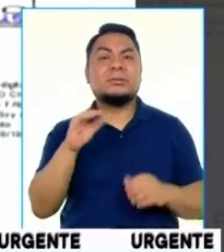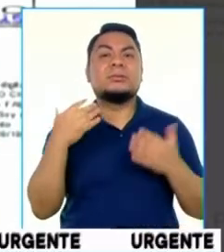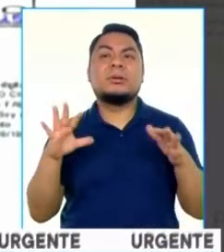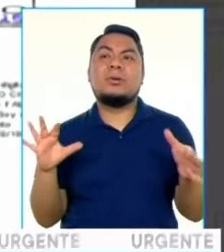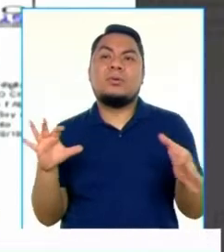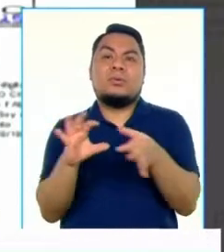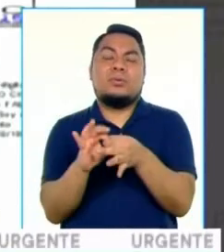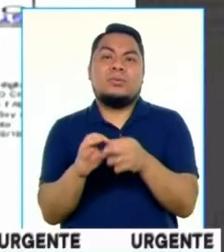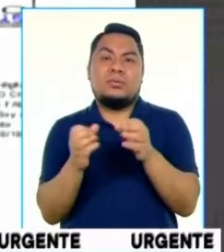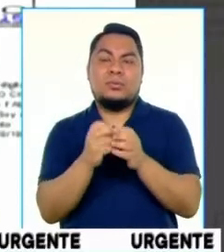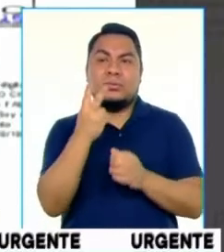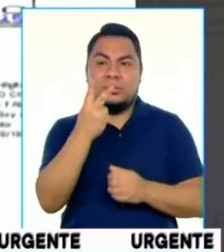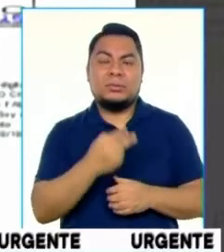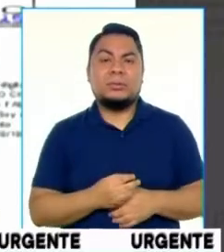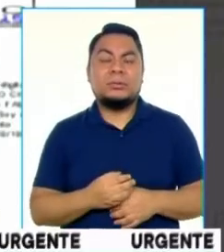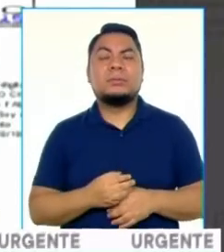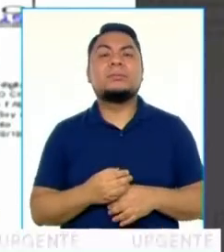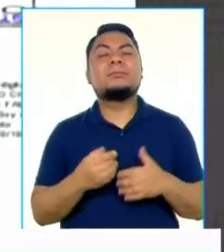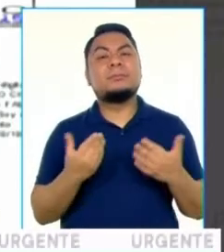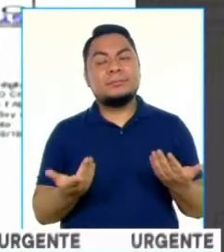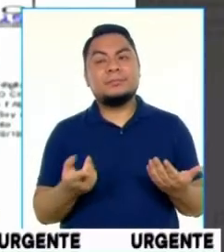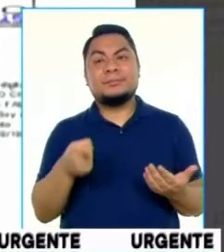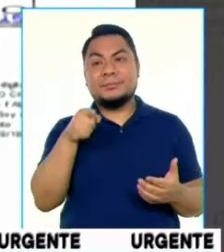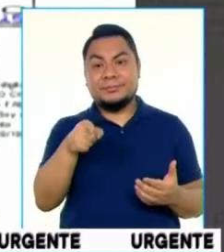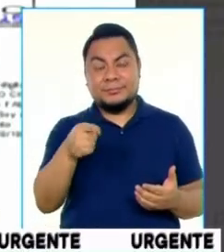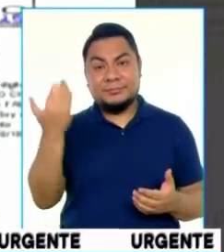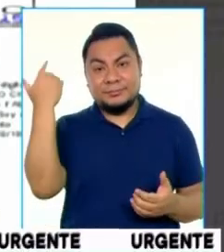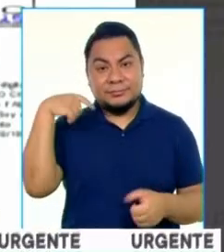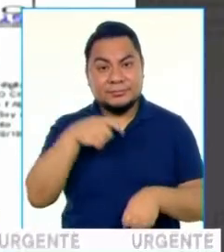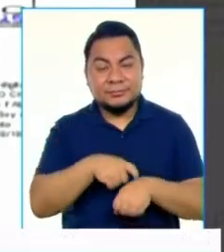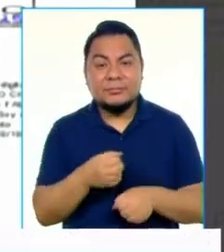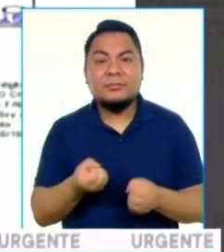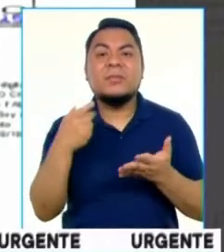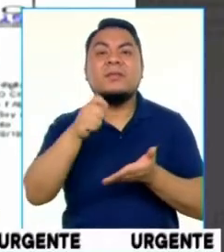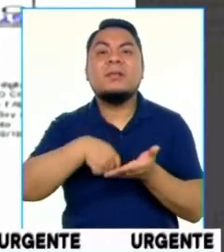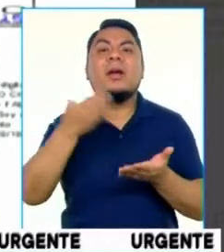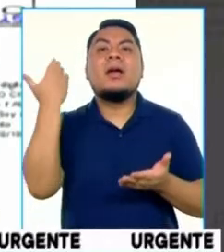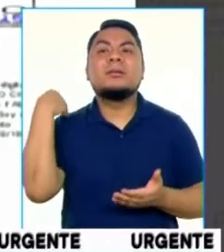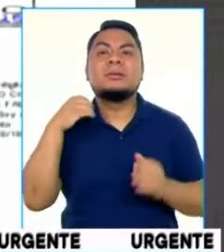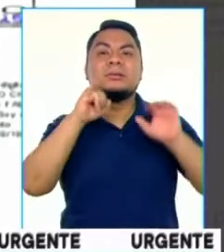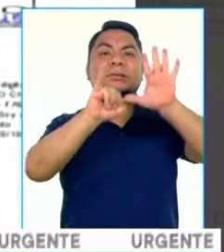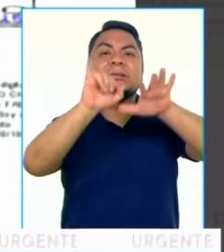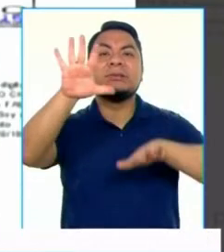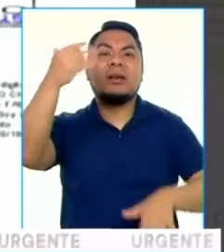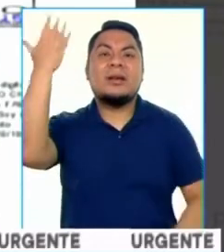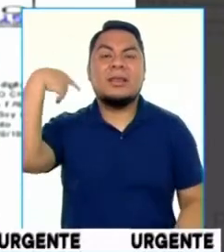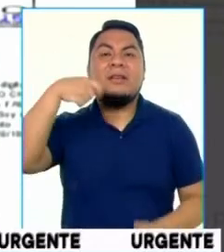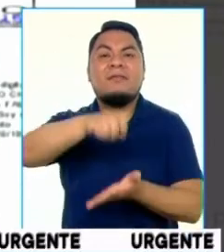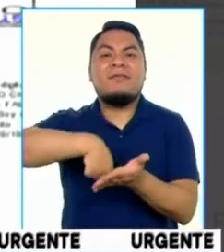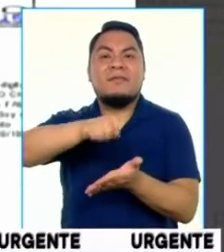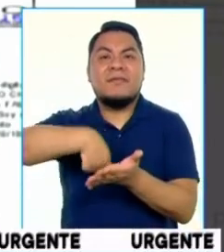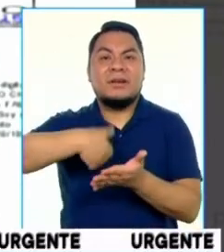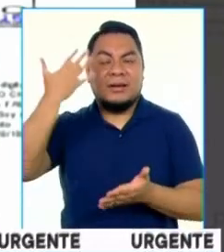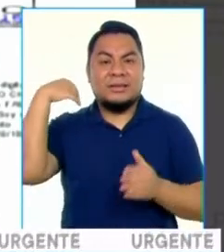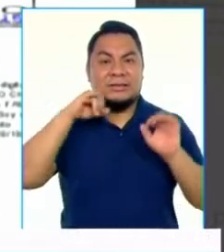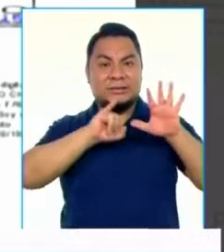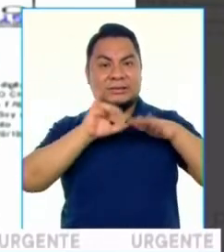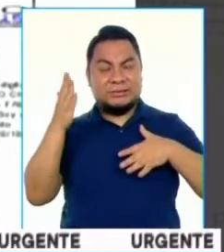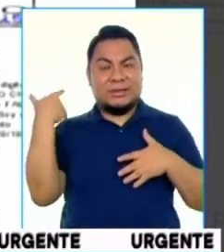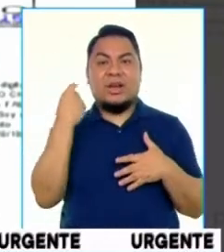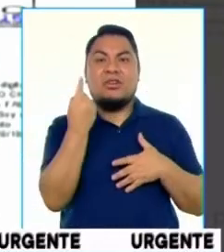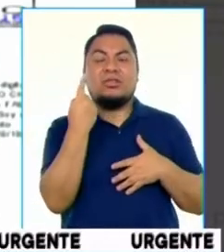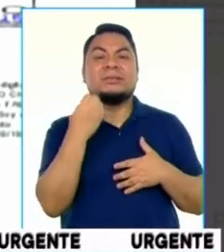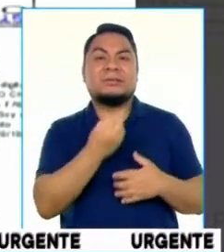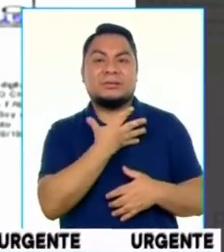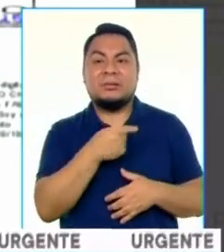se han unido en una, finalmente, y en ese tiempo, ¿cuántas firmas fueron? 65, ¿no? 65 firmas fueron las que se presentaron el 11 de